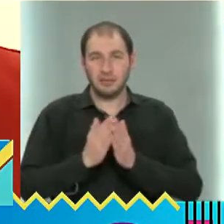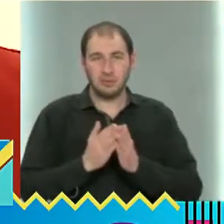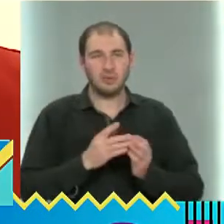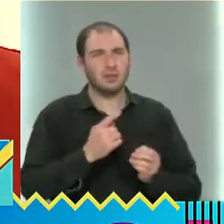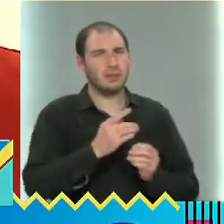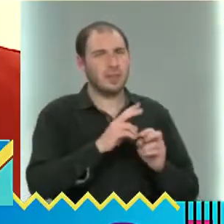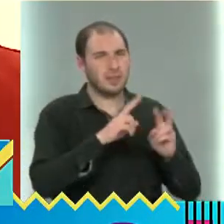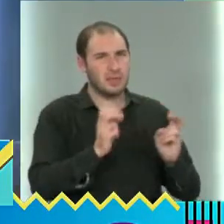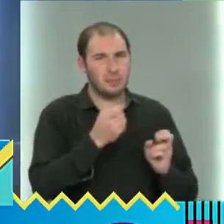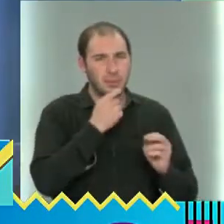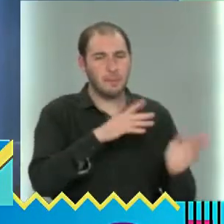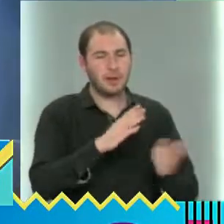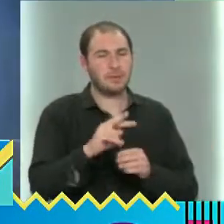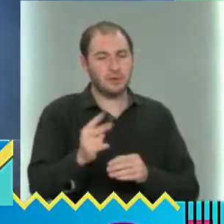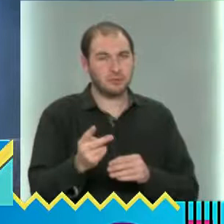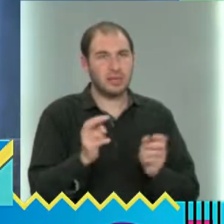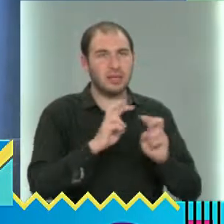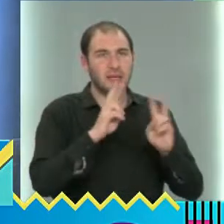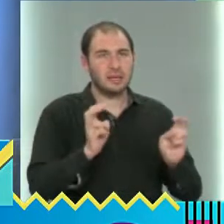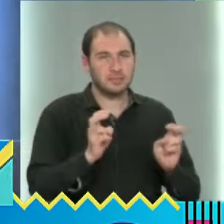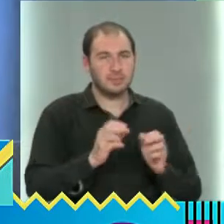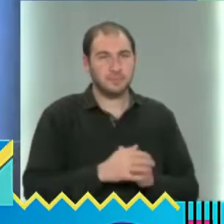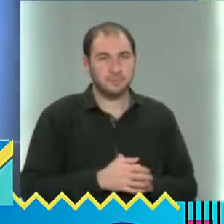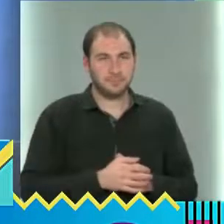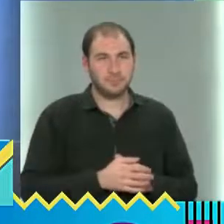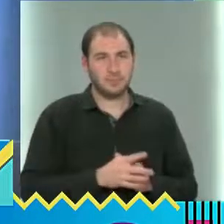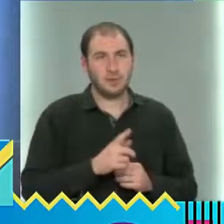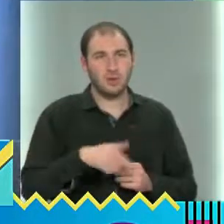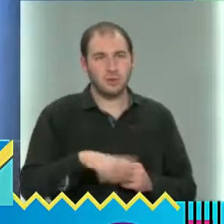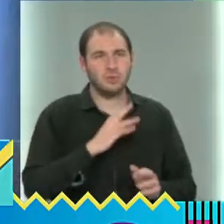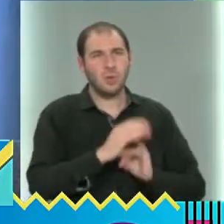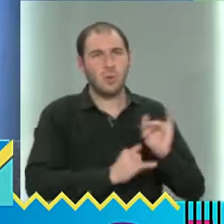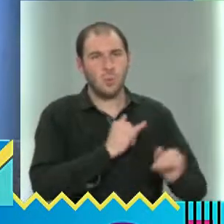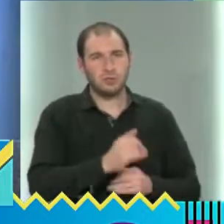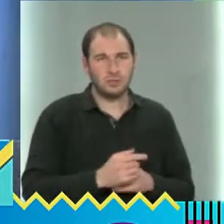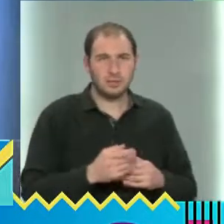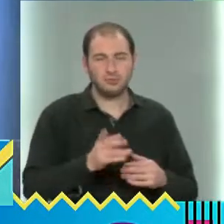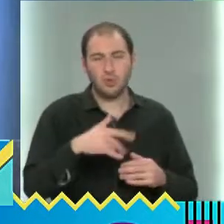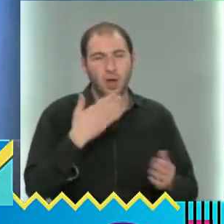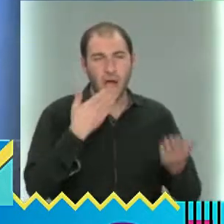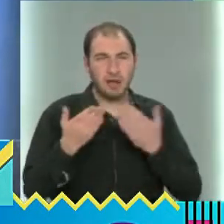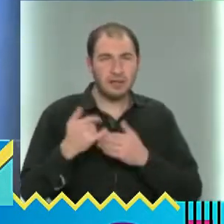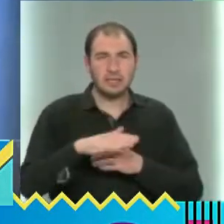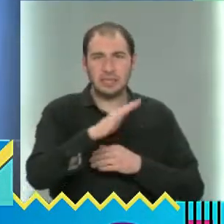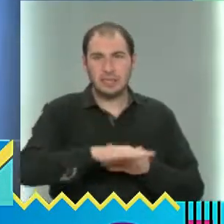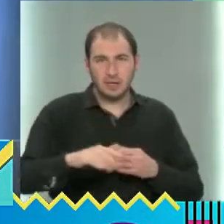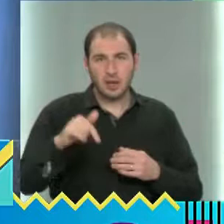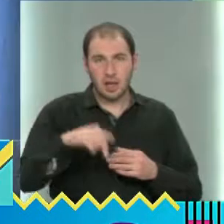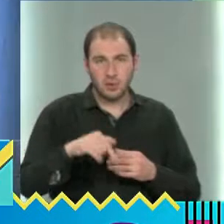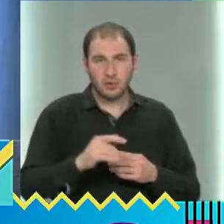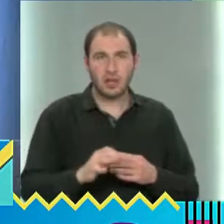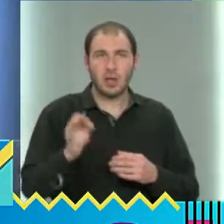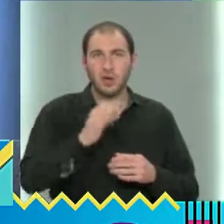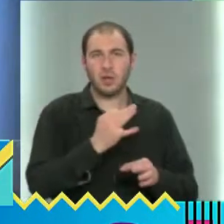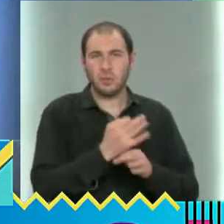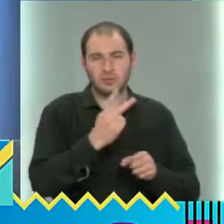puede quedar quizás para el próximo bloque está relacionado con esto, de que solemos decir, ¿no? En el común decir, los chicos que están hoy o que